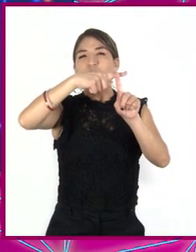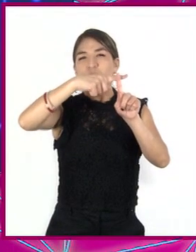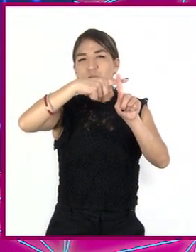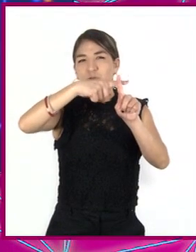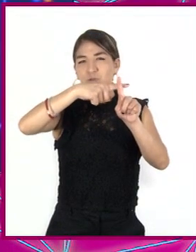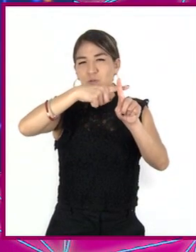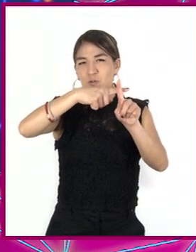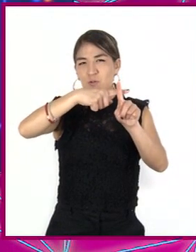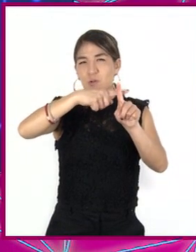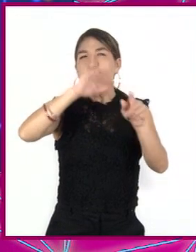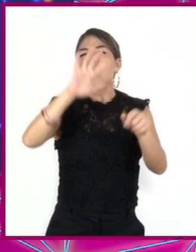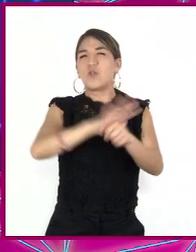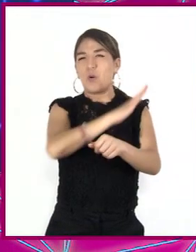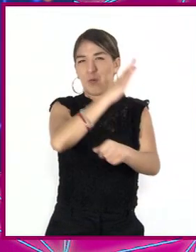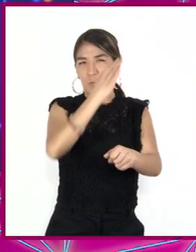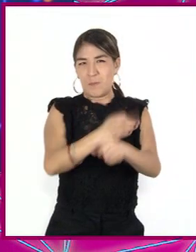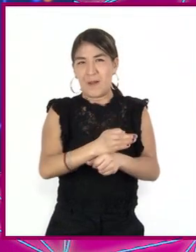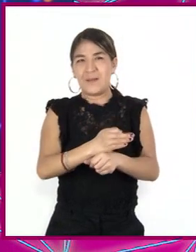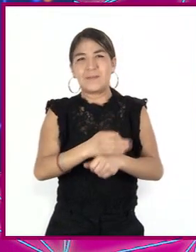moderada.